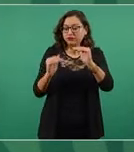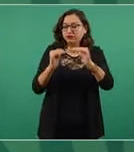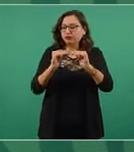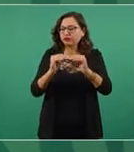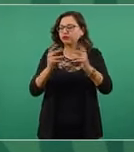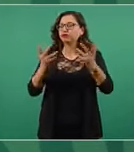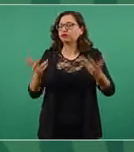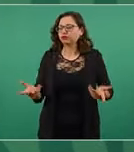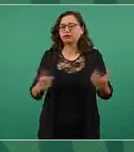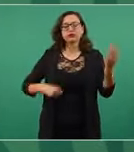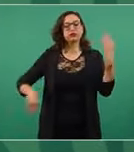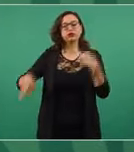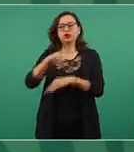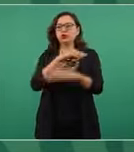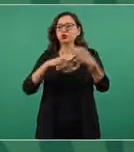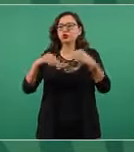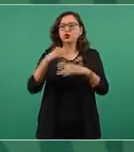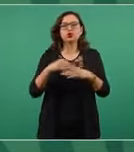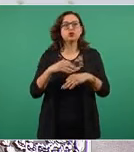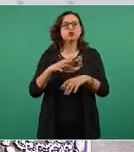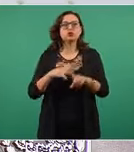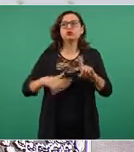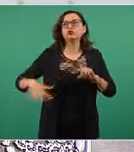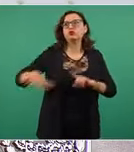Porque entre más pobreza hay,